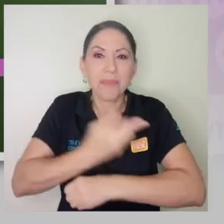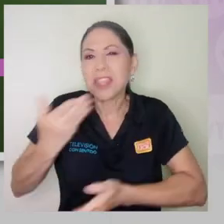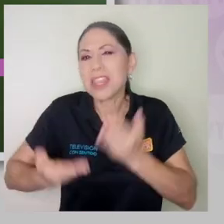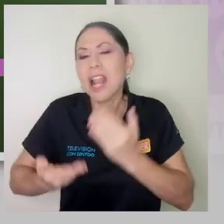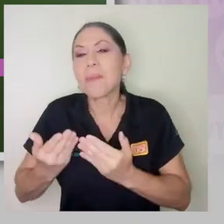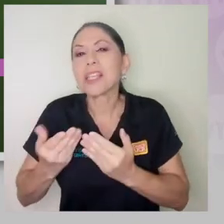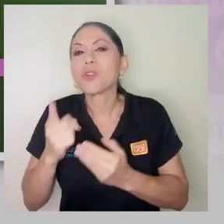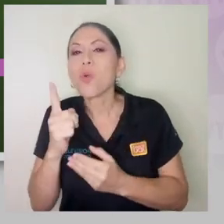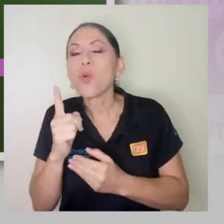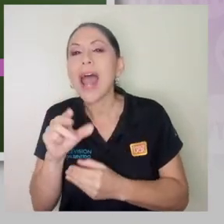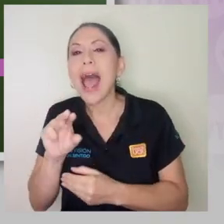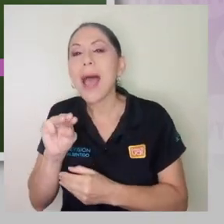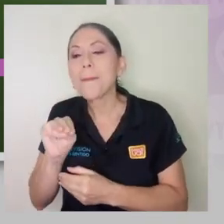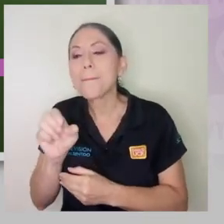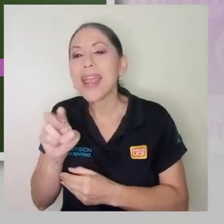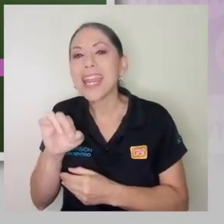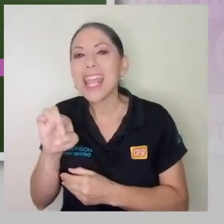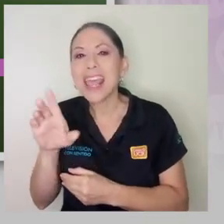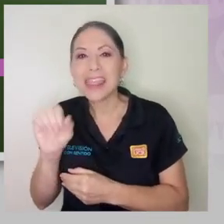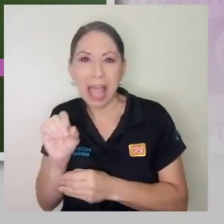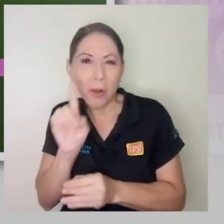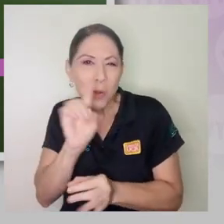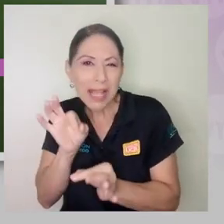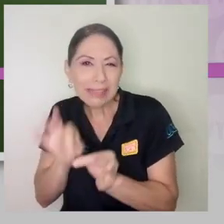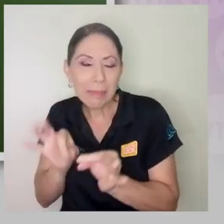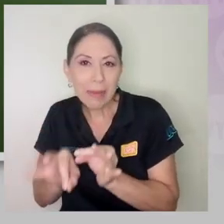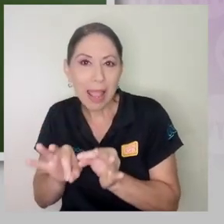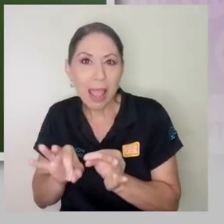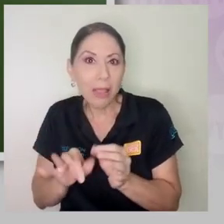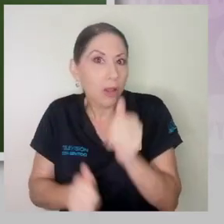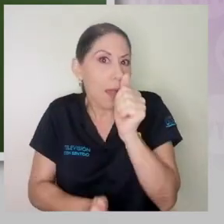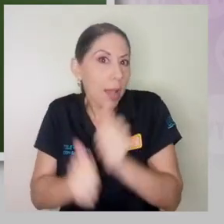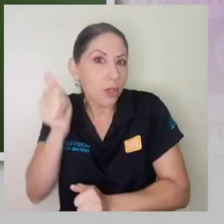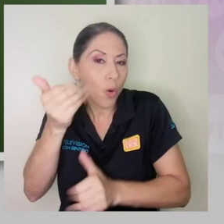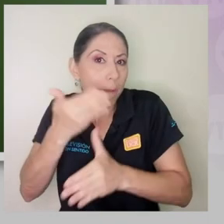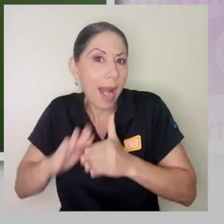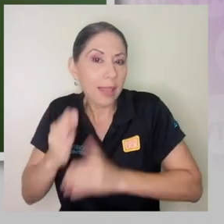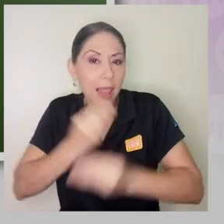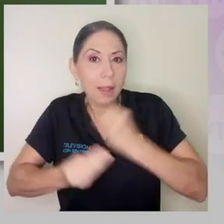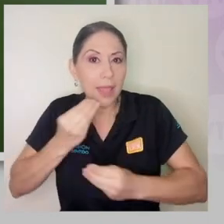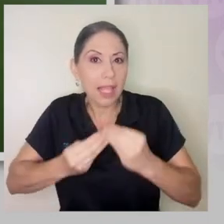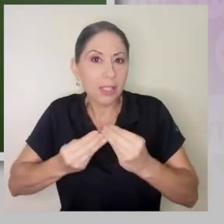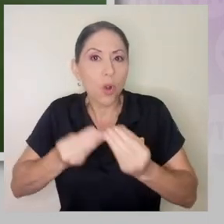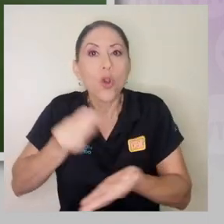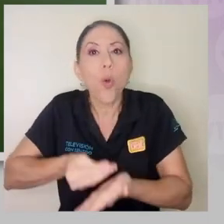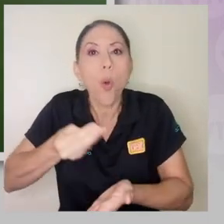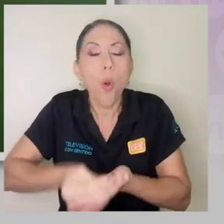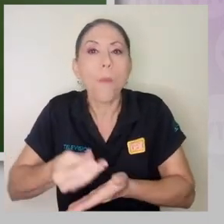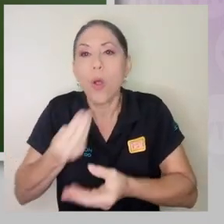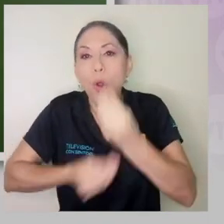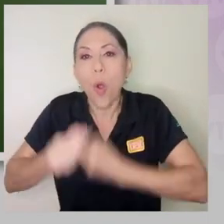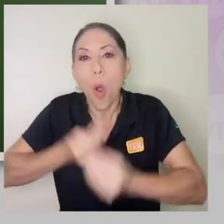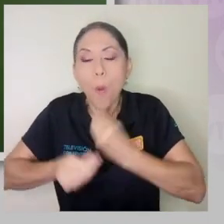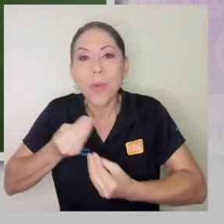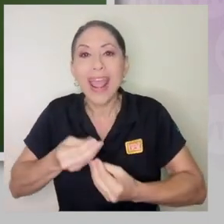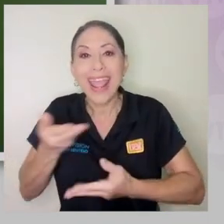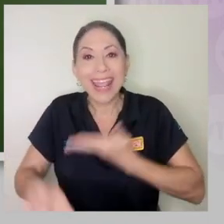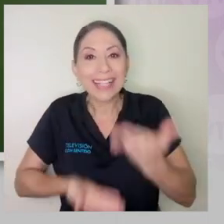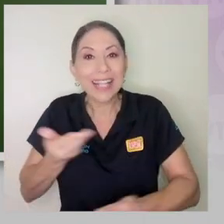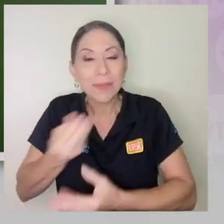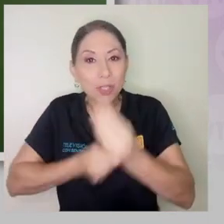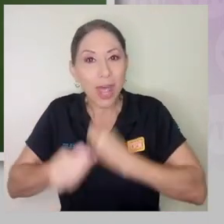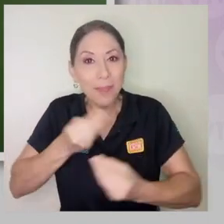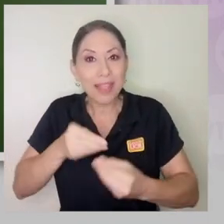de que prácticamente más de la mitad de su alimentación la consume en el servicio de alimentación de donde trabaja. Igual los estudiantes